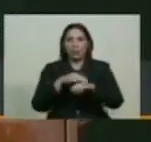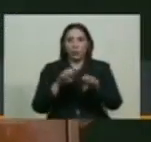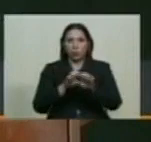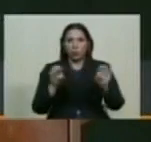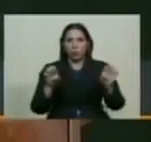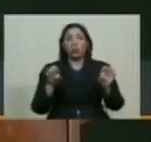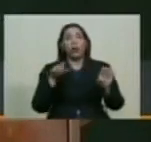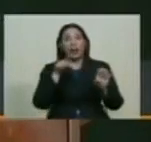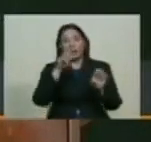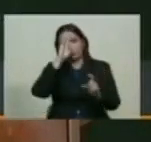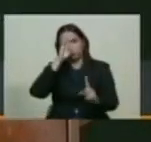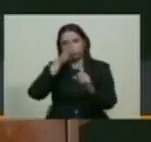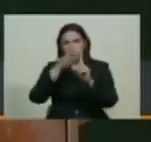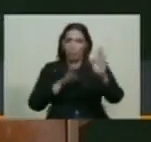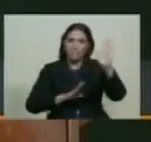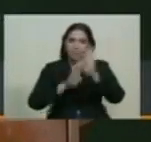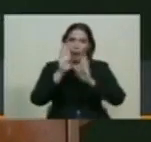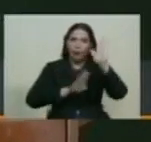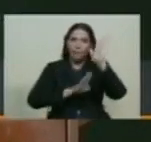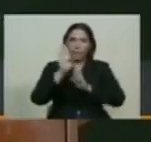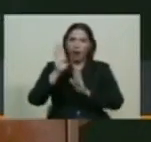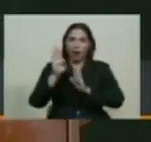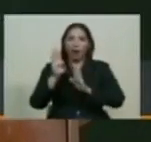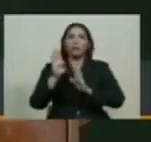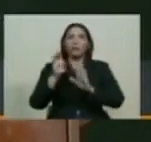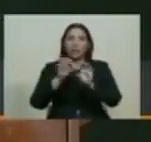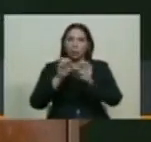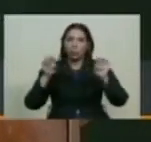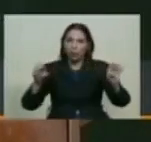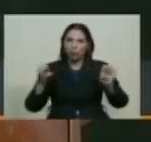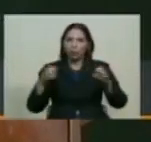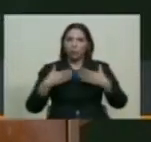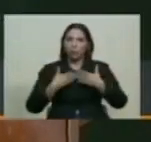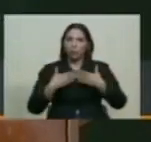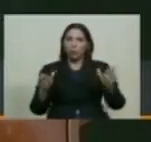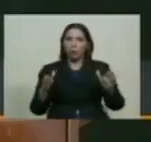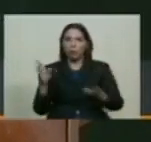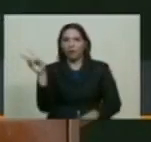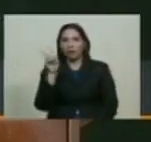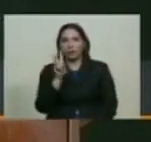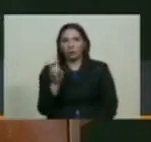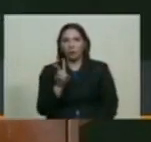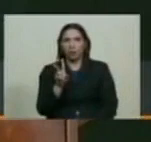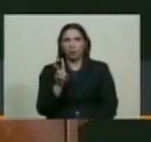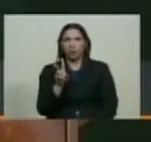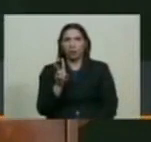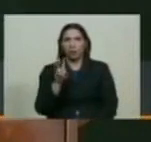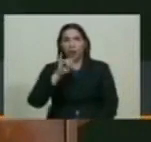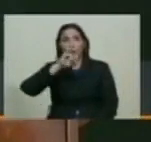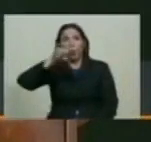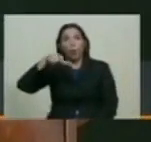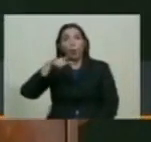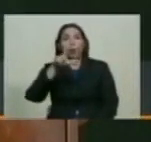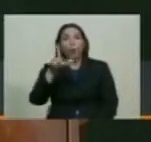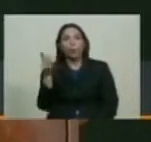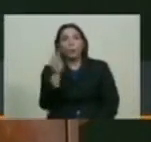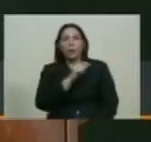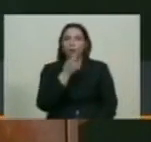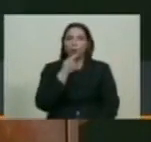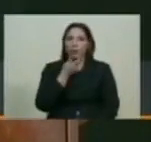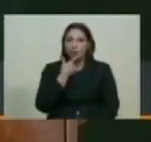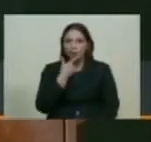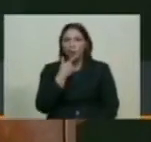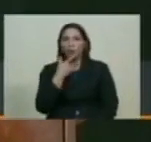fundamentalmente de la educación pública venezolana en general. Llegó julio, llegó el mes bonito, llegó el mes de